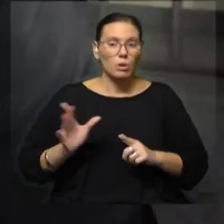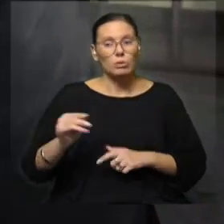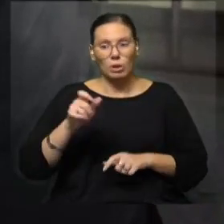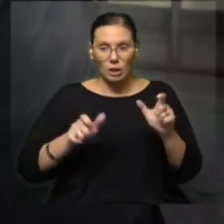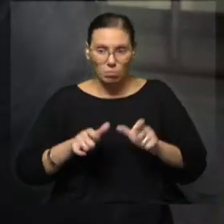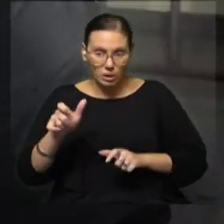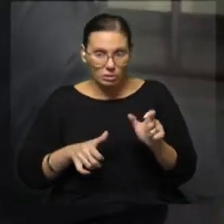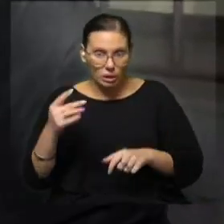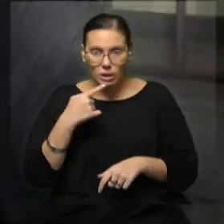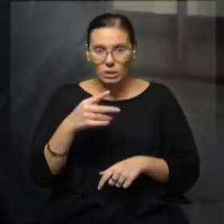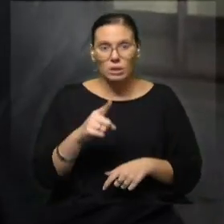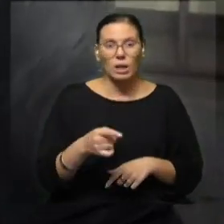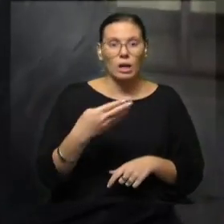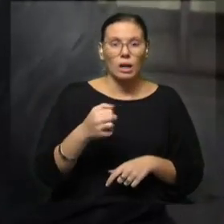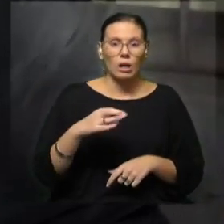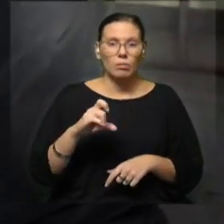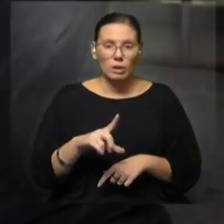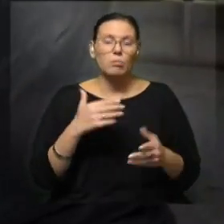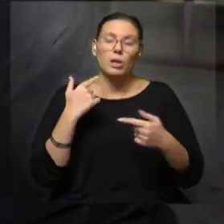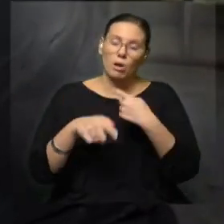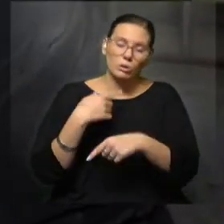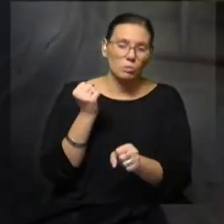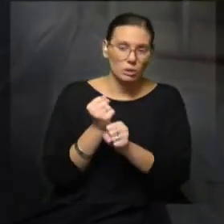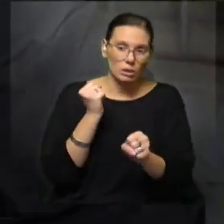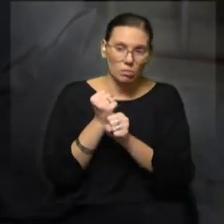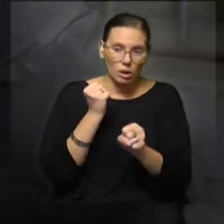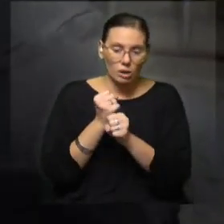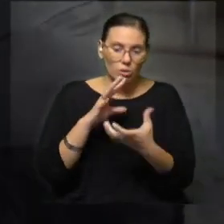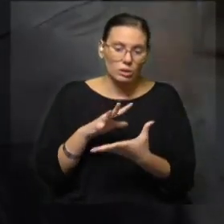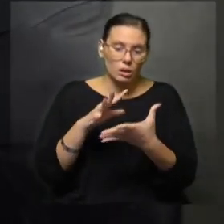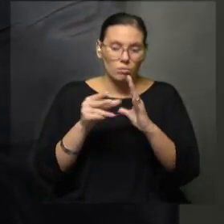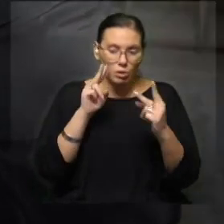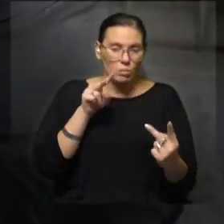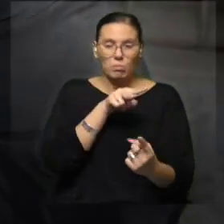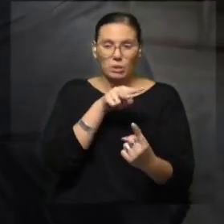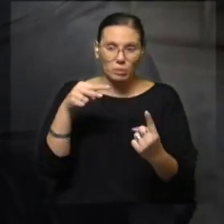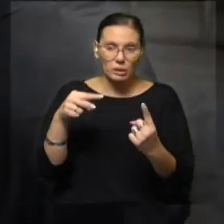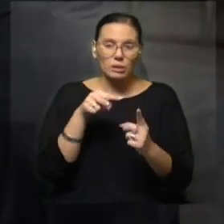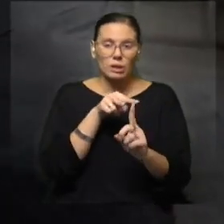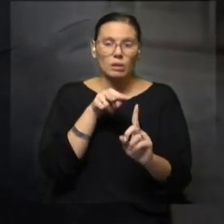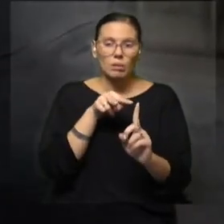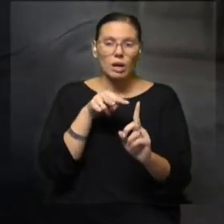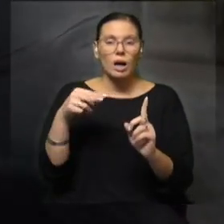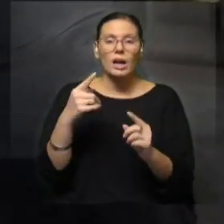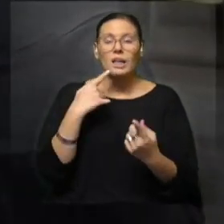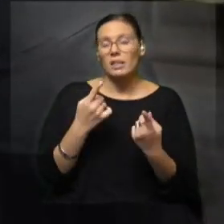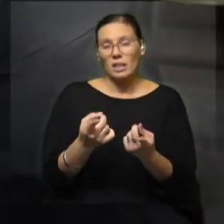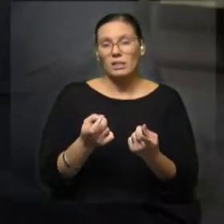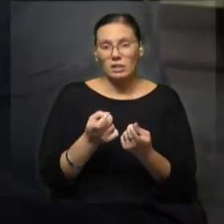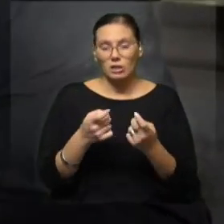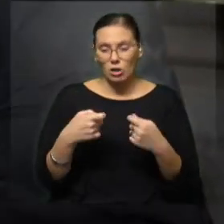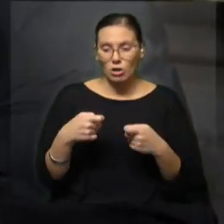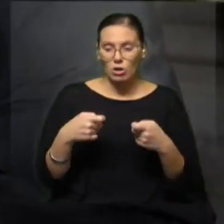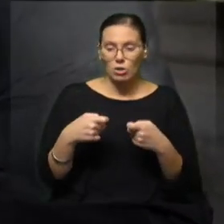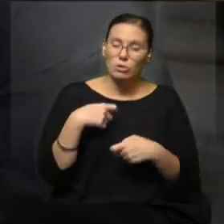todos, como decía Gabriel, para seguir tratando de trabajar en esta perspectiva de que es necesario que la